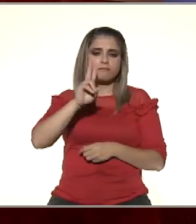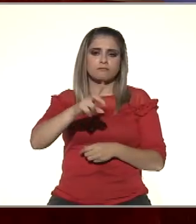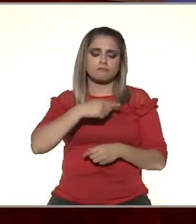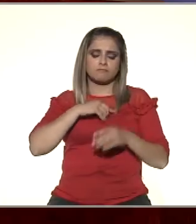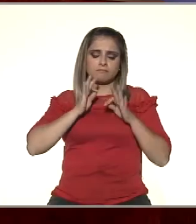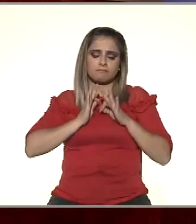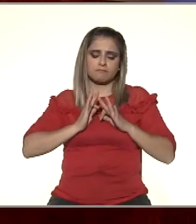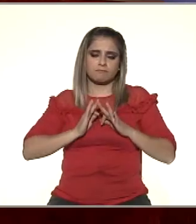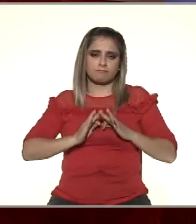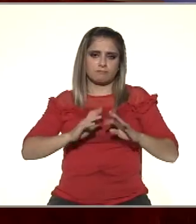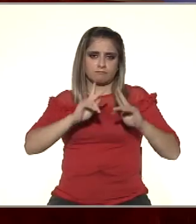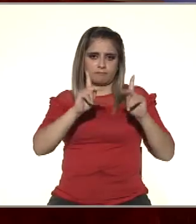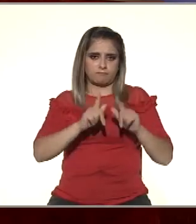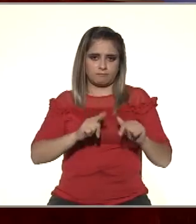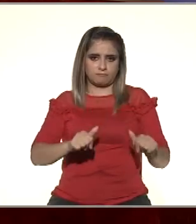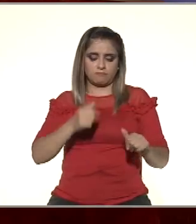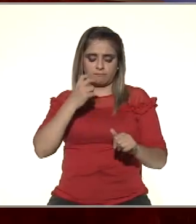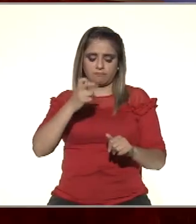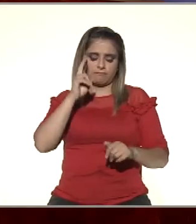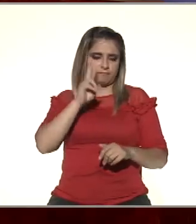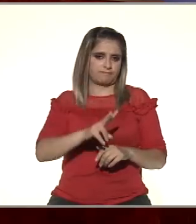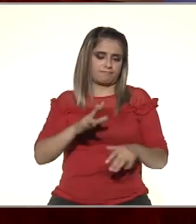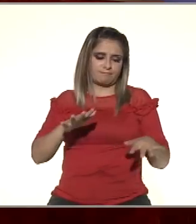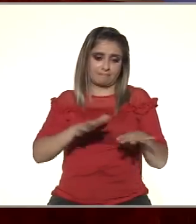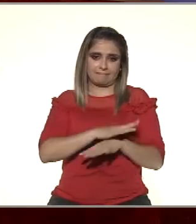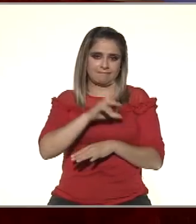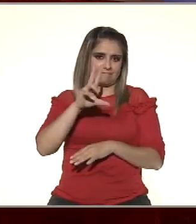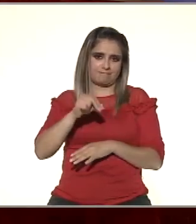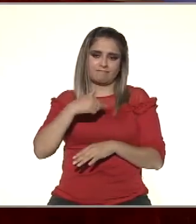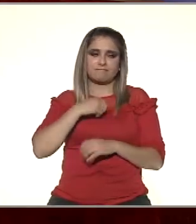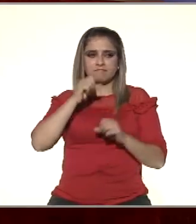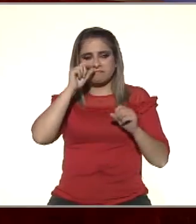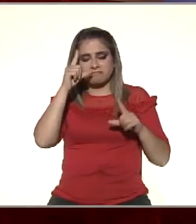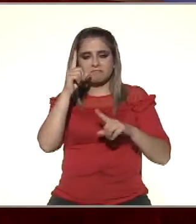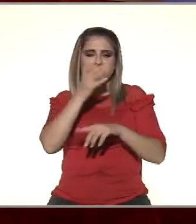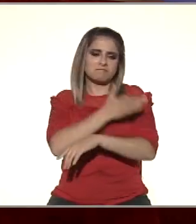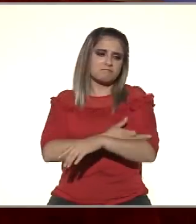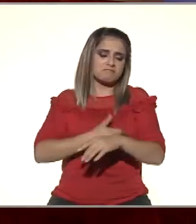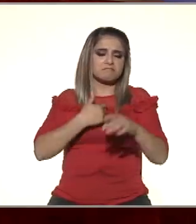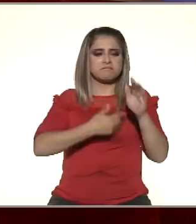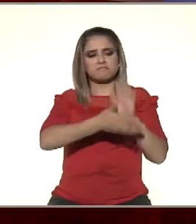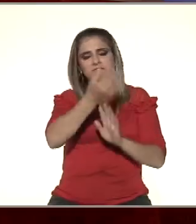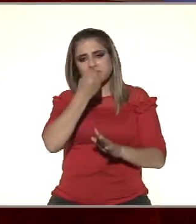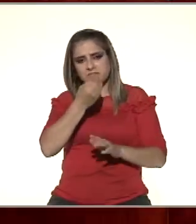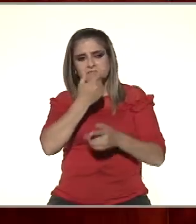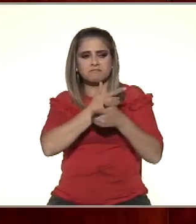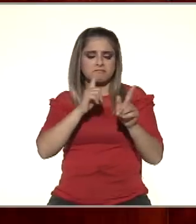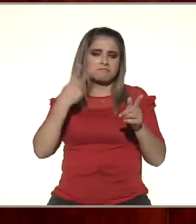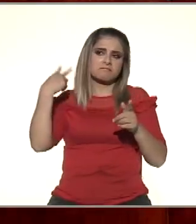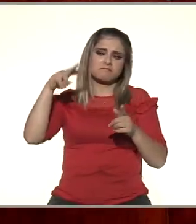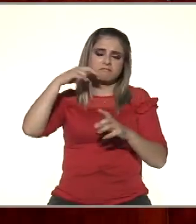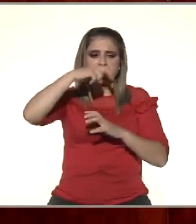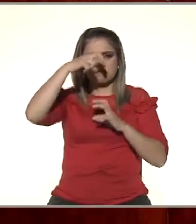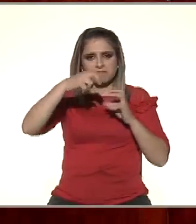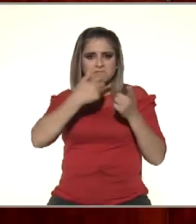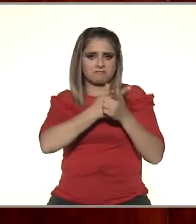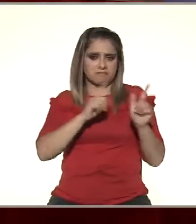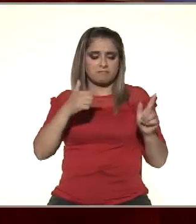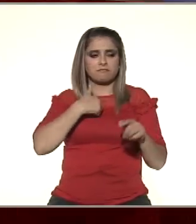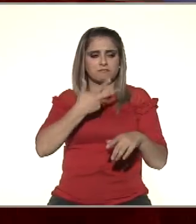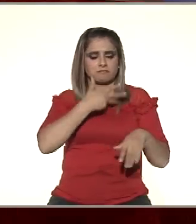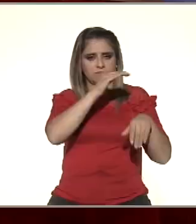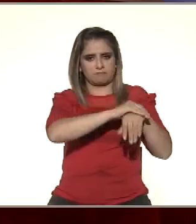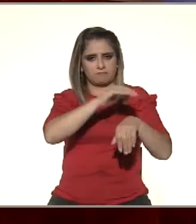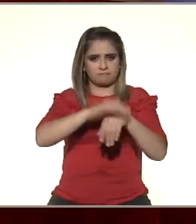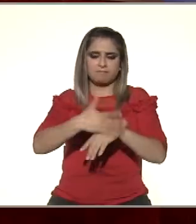conmigo misma que esto jamás lo cambiaría por nada. Me levanto cuando quiero, voy a donde quiero, como lo que quiero, viajo a donde quiero. Tengo amistades muy